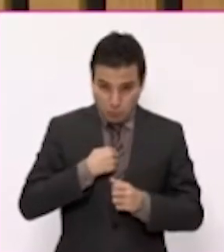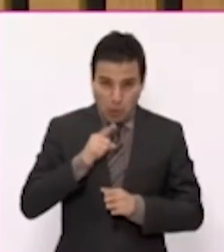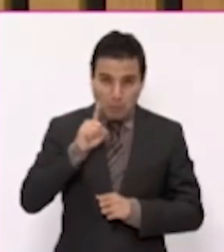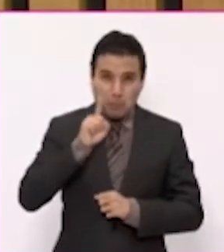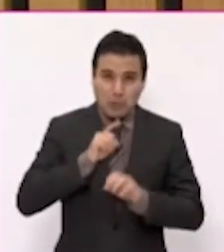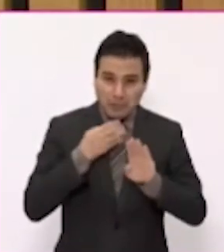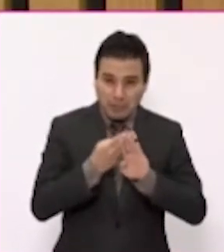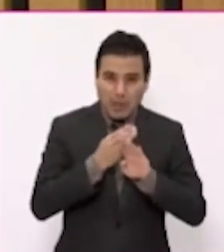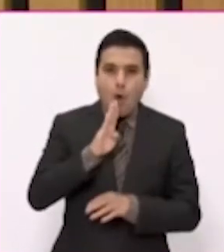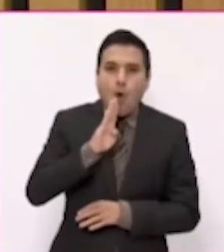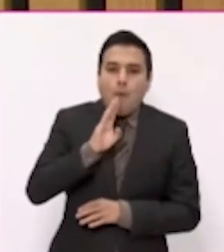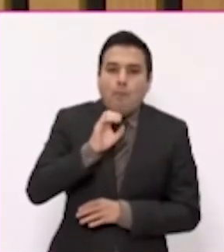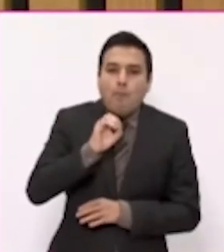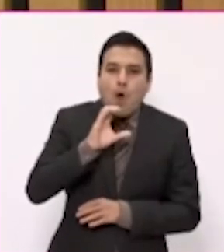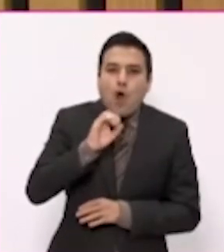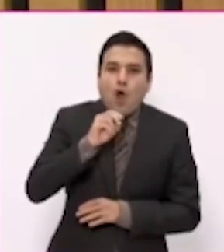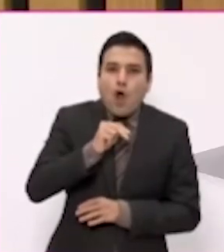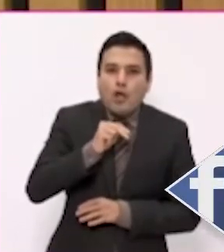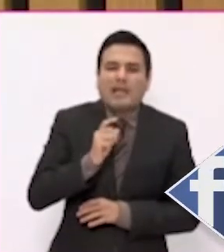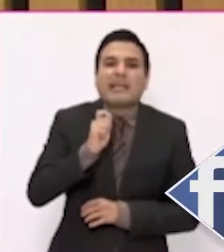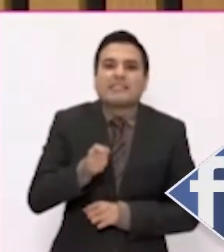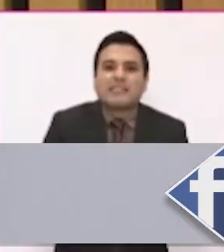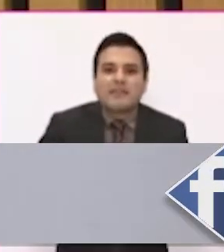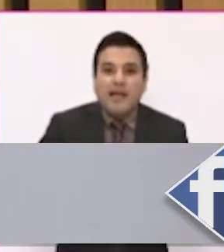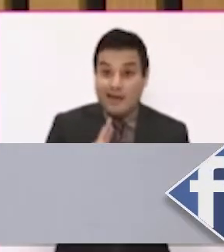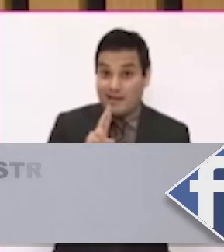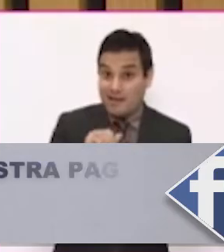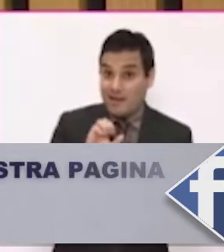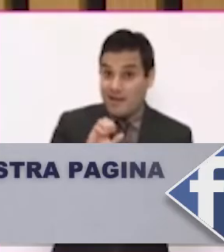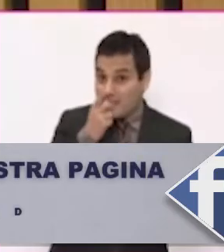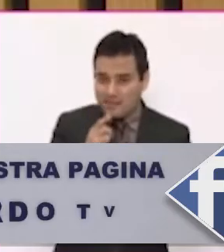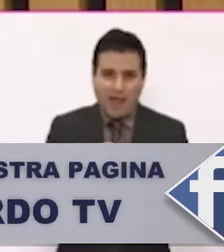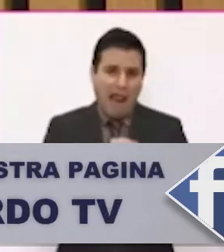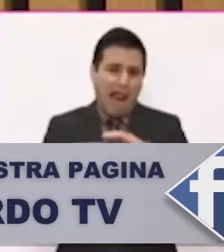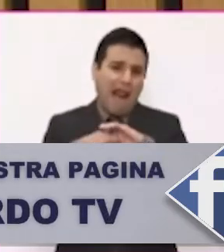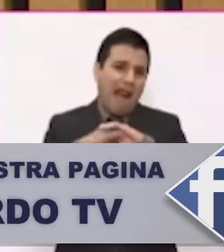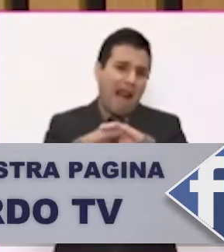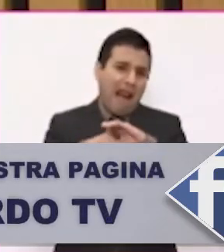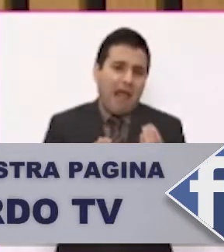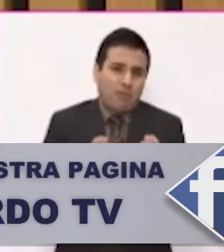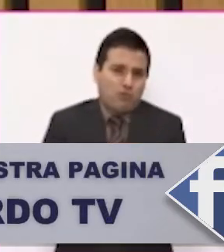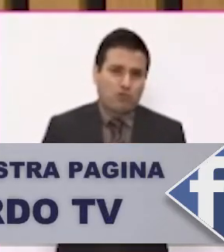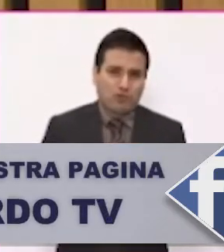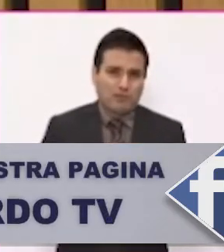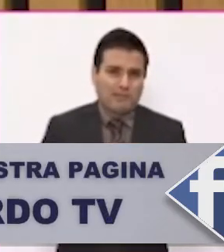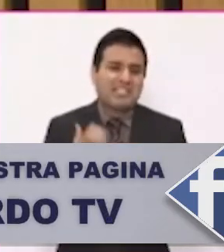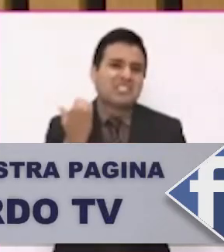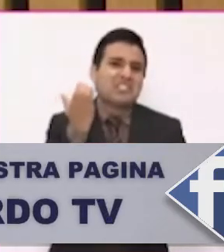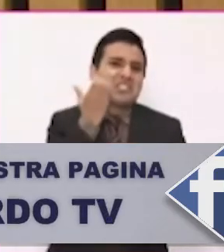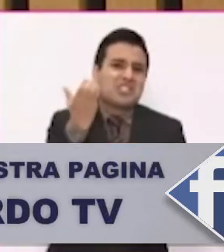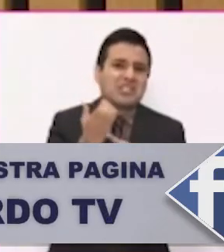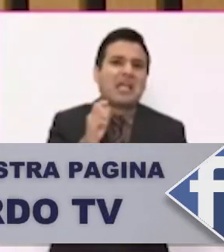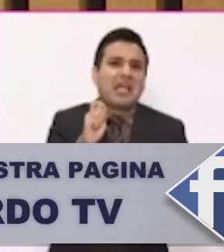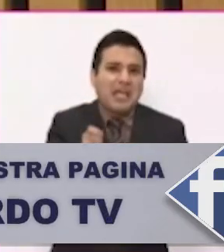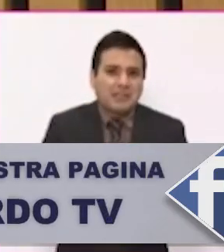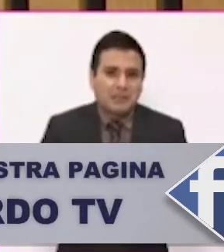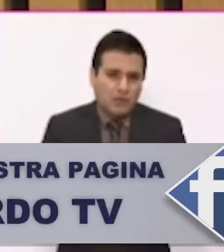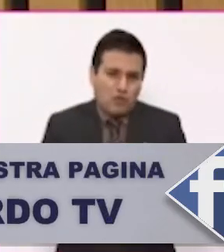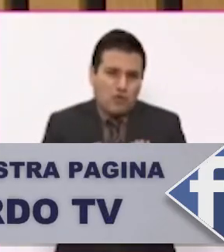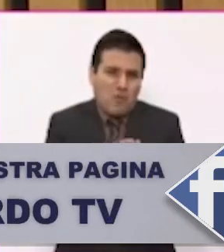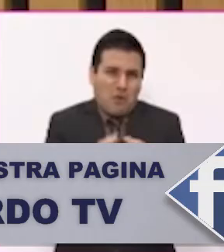bocón, según la Real Academia Española, es alguien que habla mucho y echa bravatas, y que la chingada es un superlativo. O